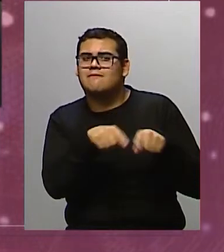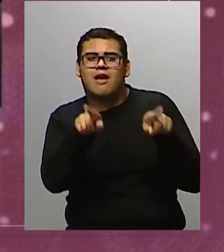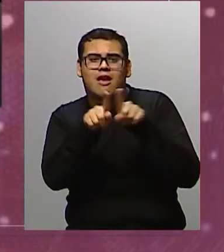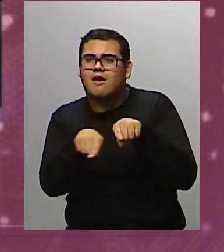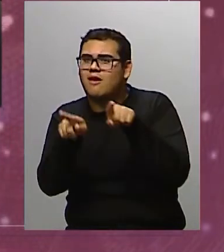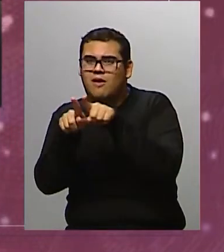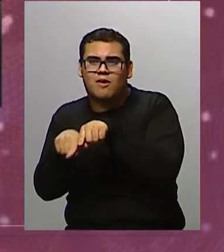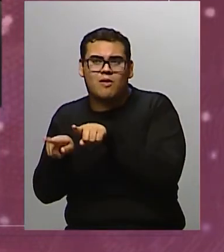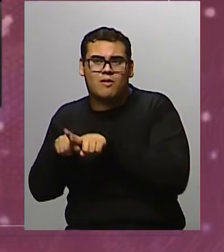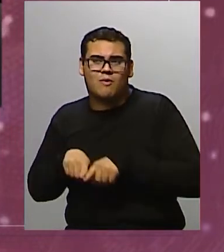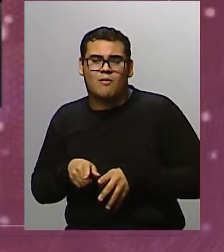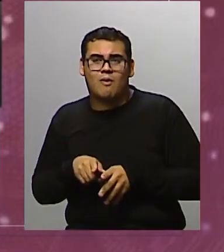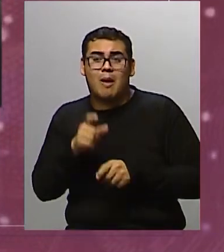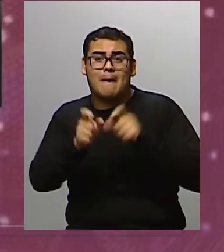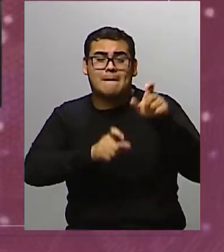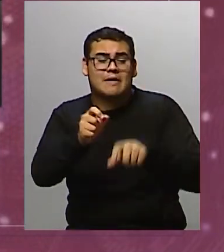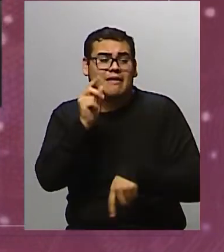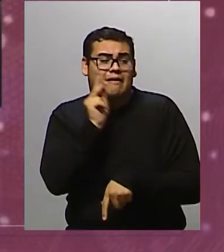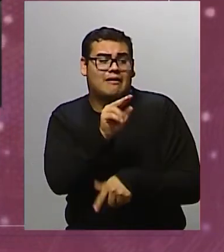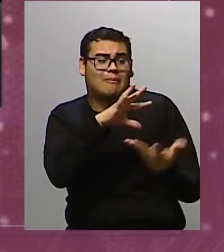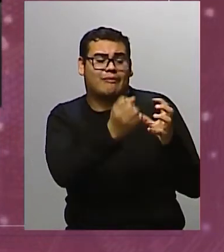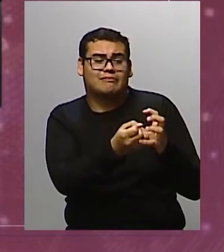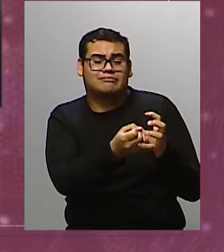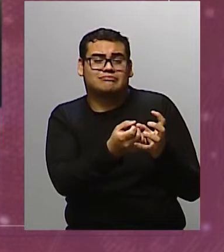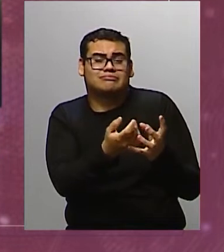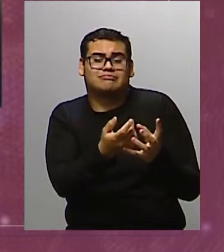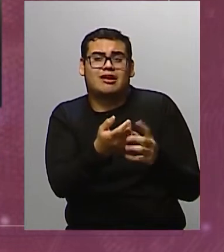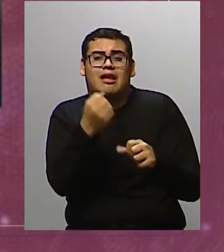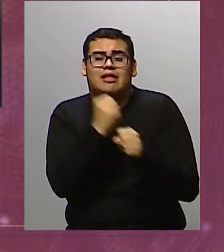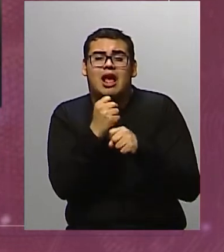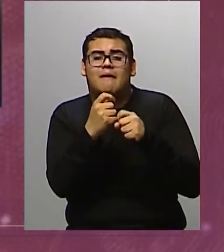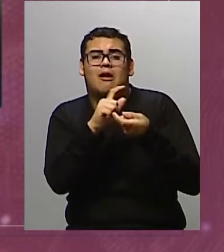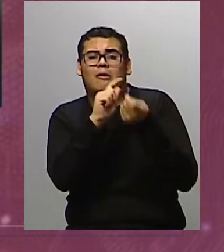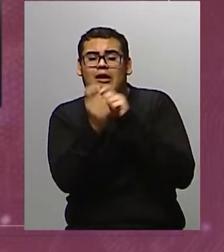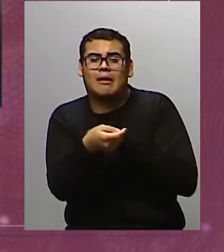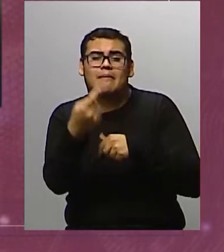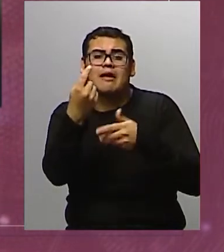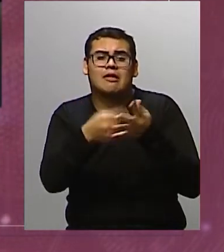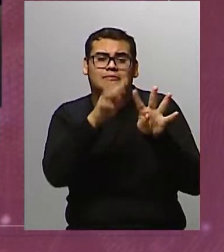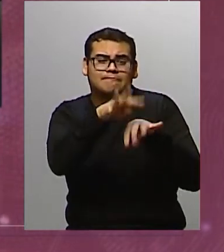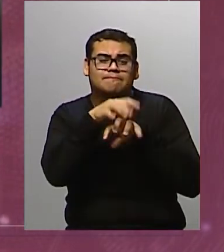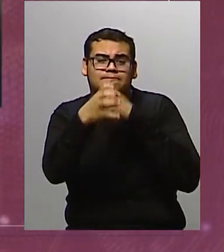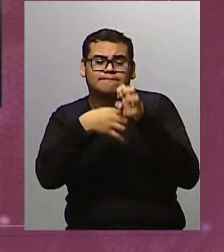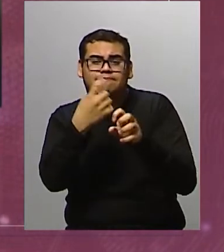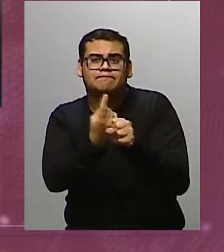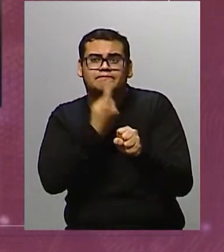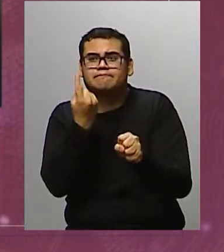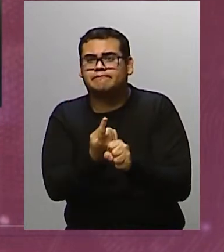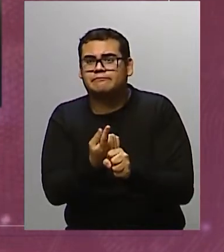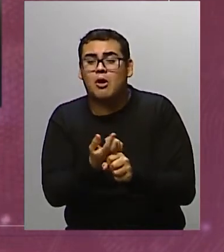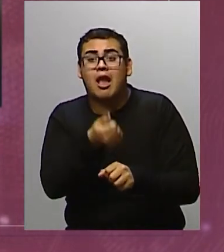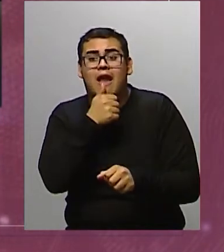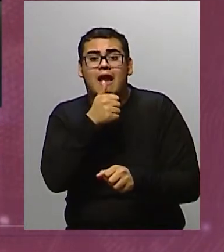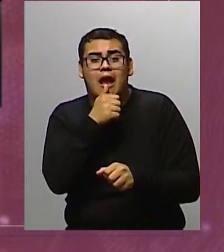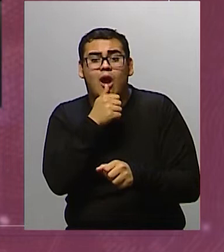queda sin estos ambientes y se tiene que ir, tiene que cambiar de rubro, ya no pueden ser ganaderos, no pueden ser productores, no pueden usar el agua y